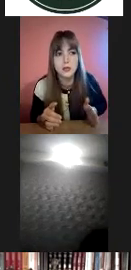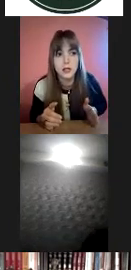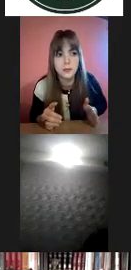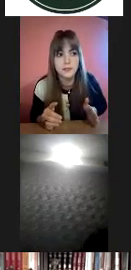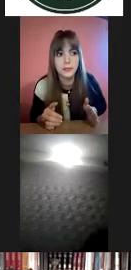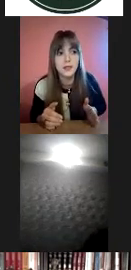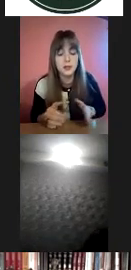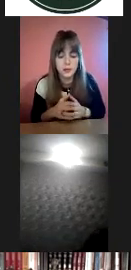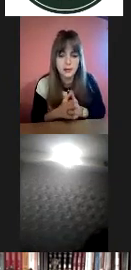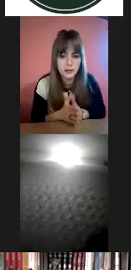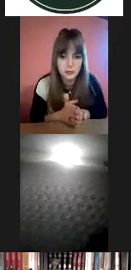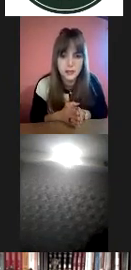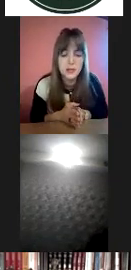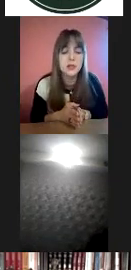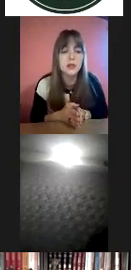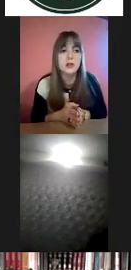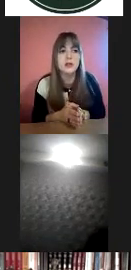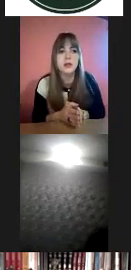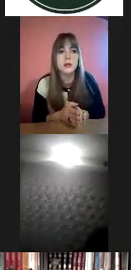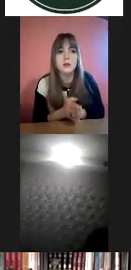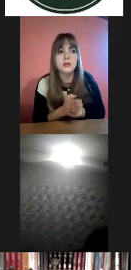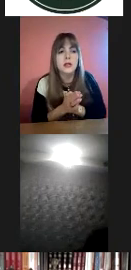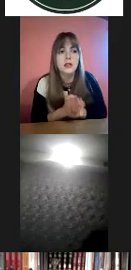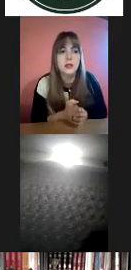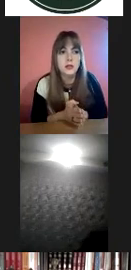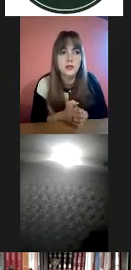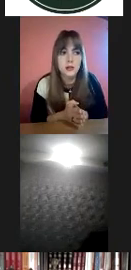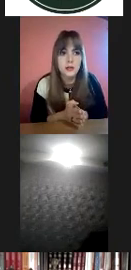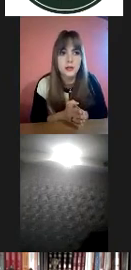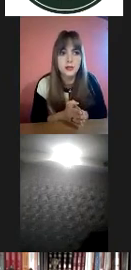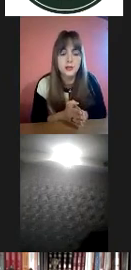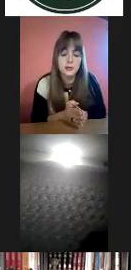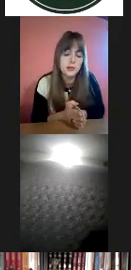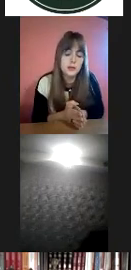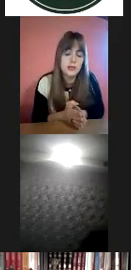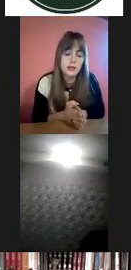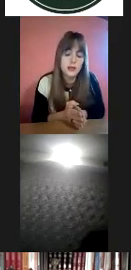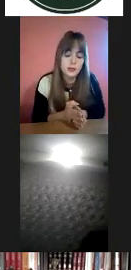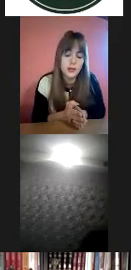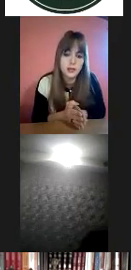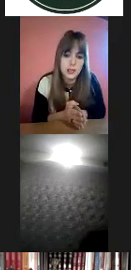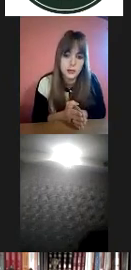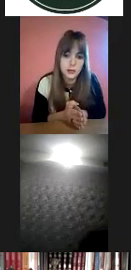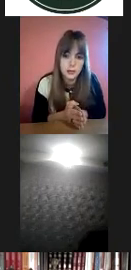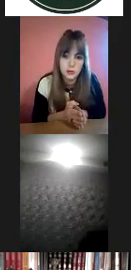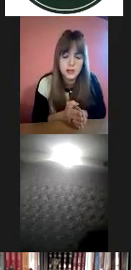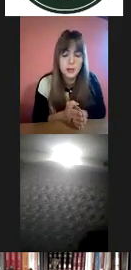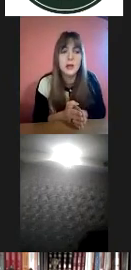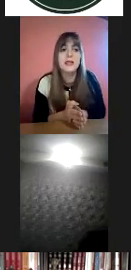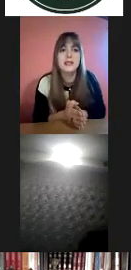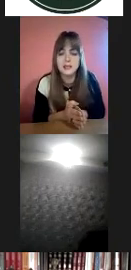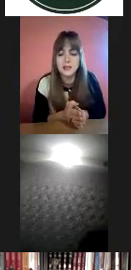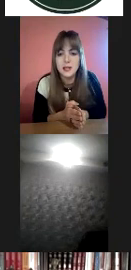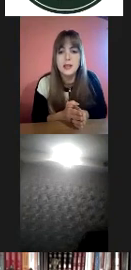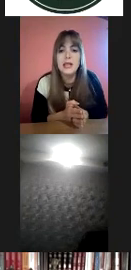tenemos, y menos mal, piensen esto, que el coronavirus no se transmitía en los perros y gatos, porque hubiese habido